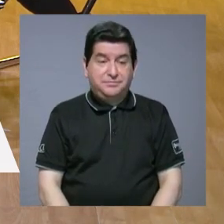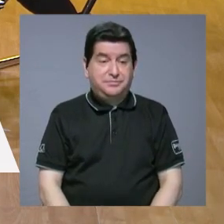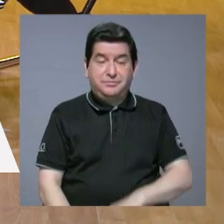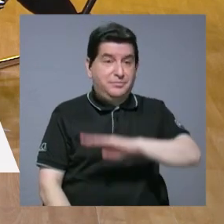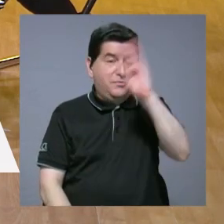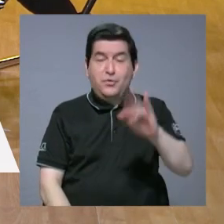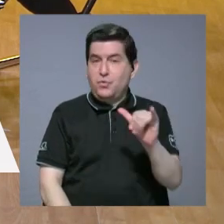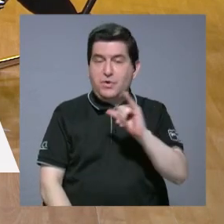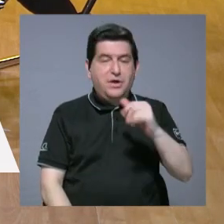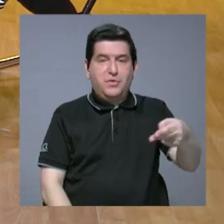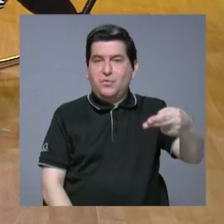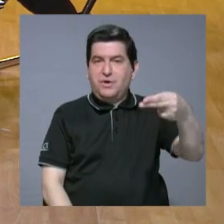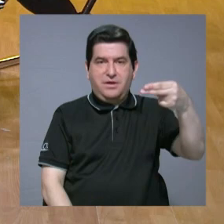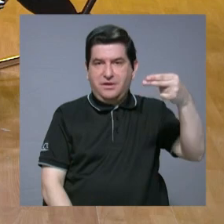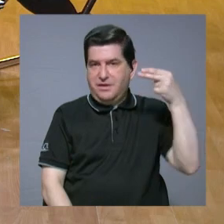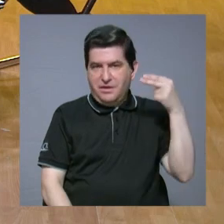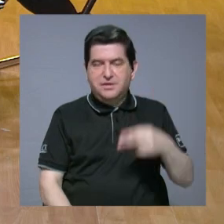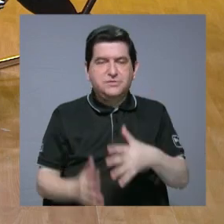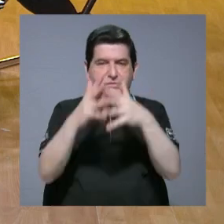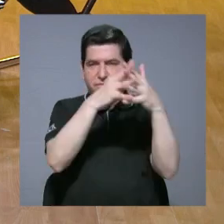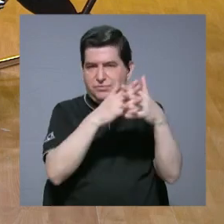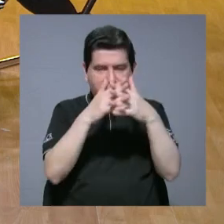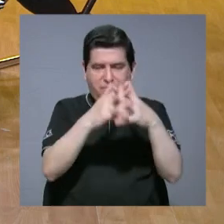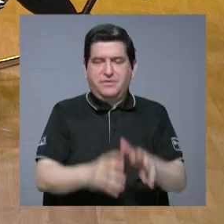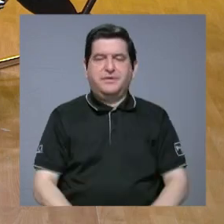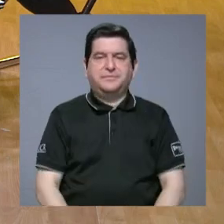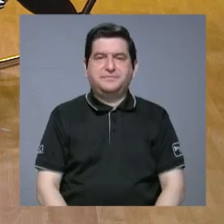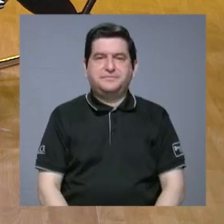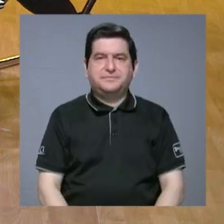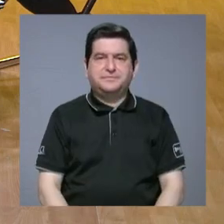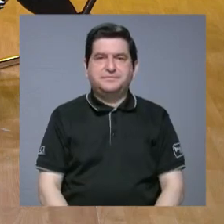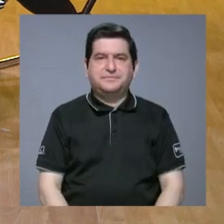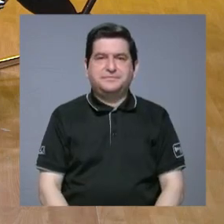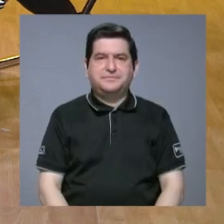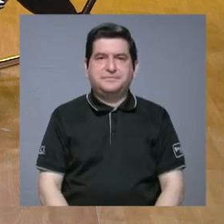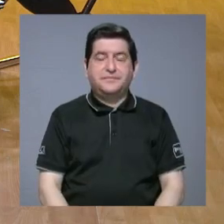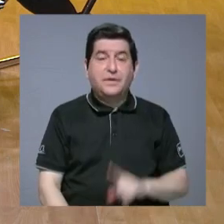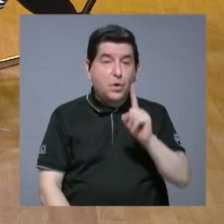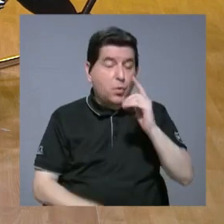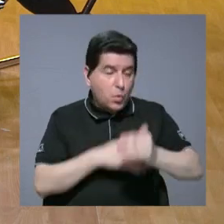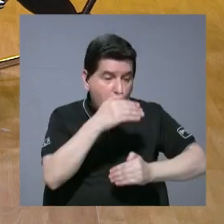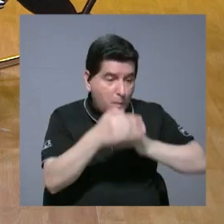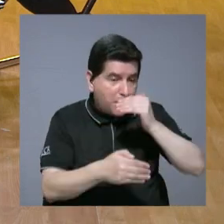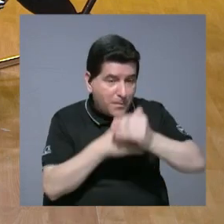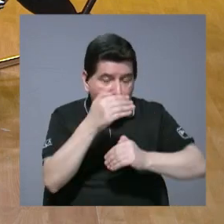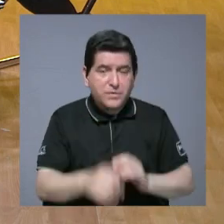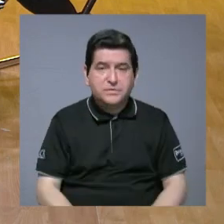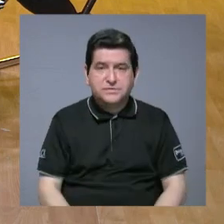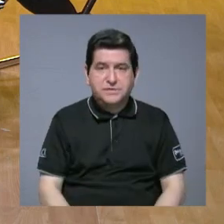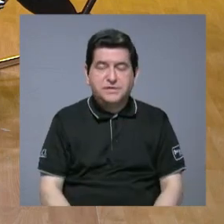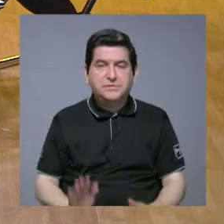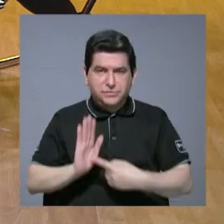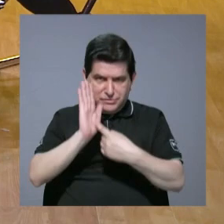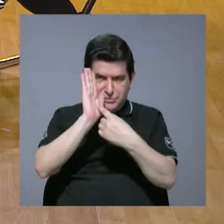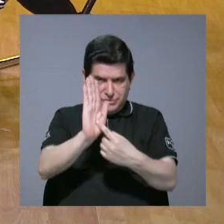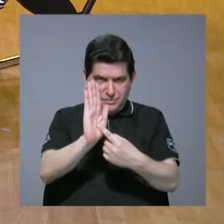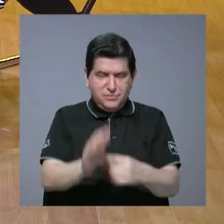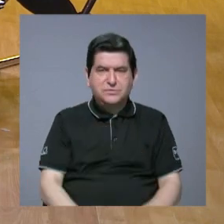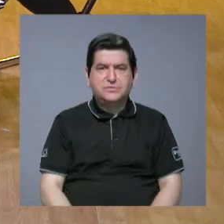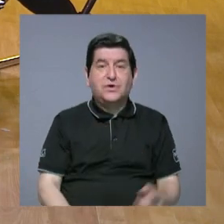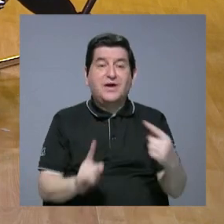inédito en la historia estadounidense, un proceso en el cual se puso de manifiesto hasta